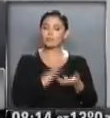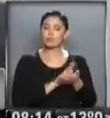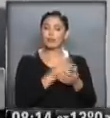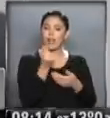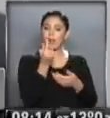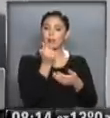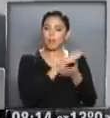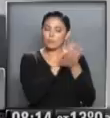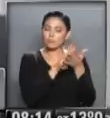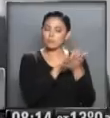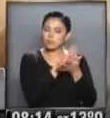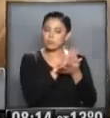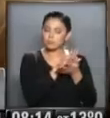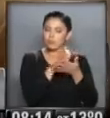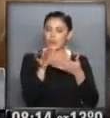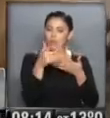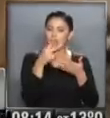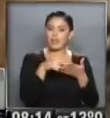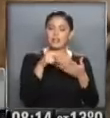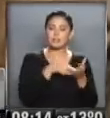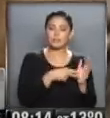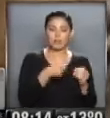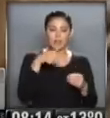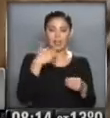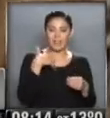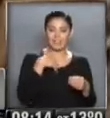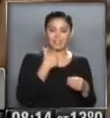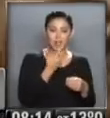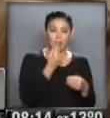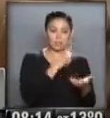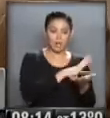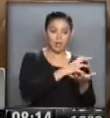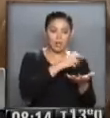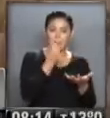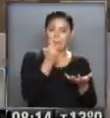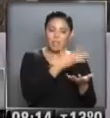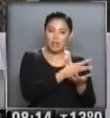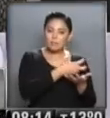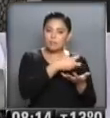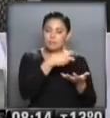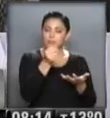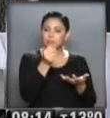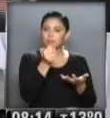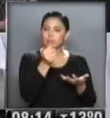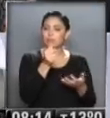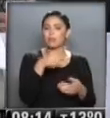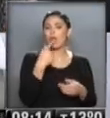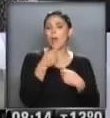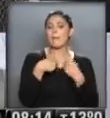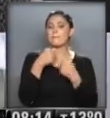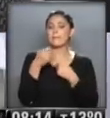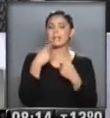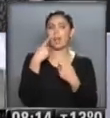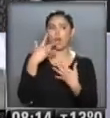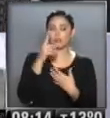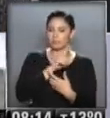dinero lo que se está hablando es que se saca dinero del país a través de estas cuentas eh con empresas Eh no del todo conocido